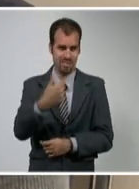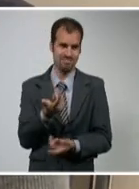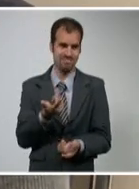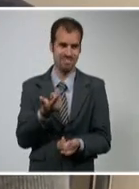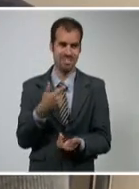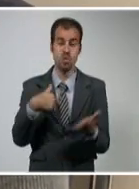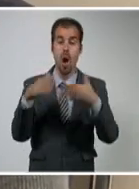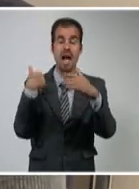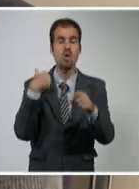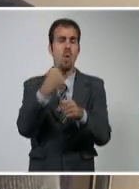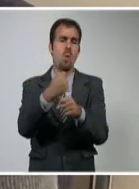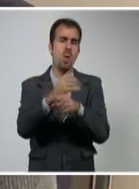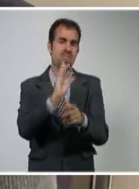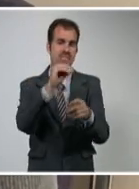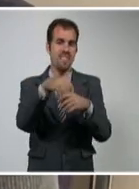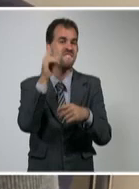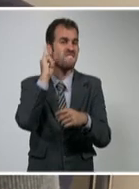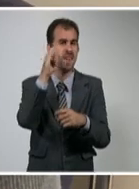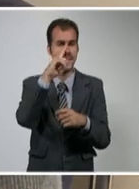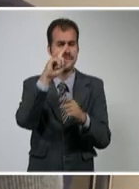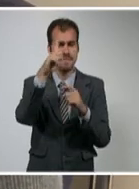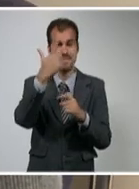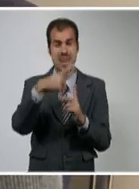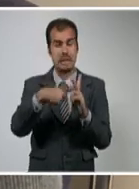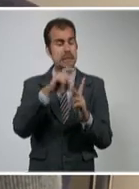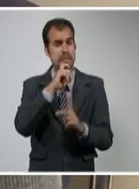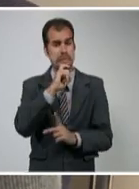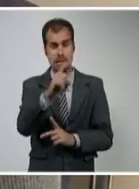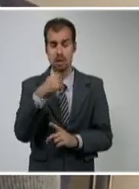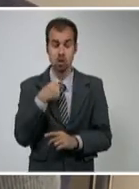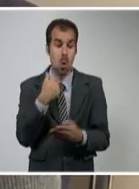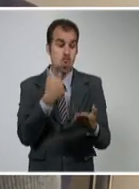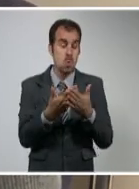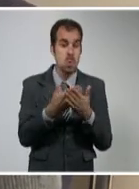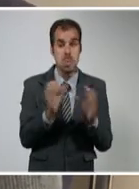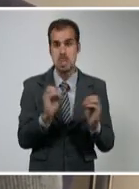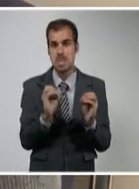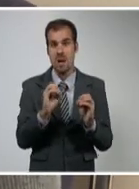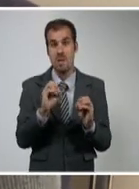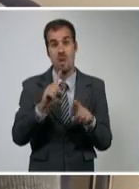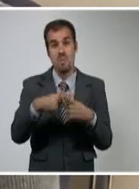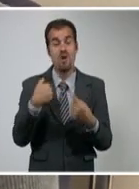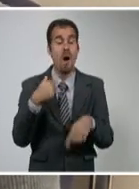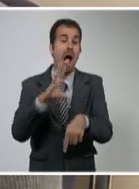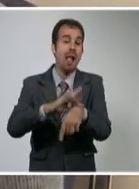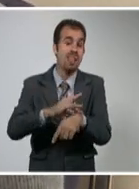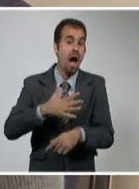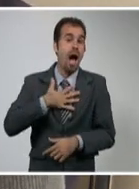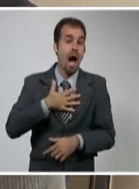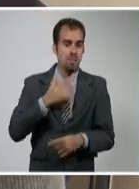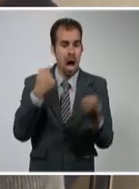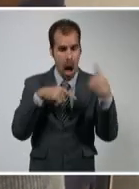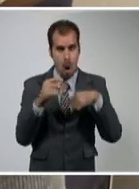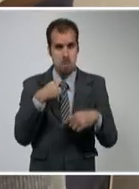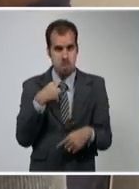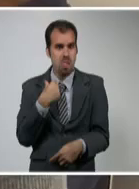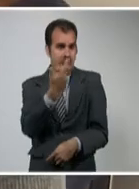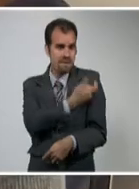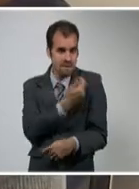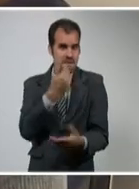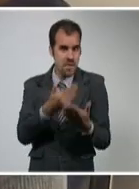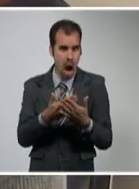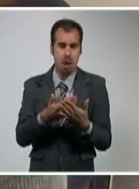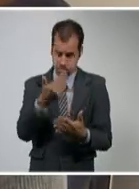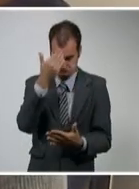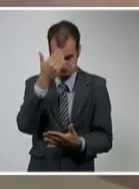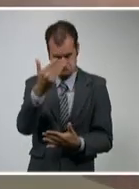pude estar en ningún ensayo por la edad que tenía y por el asma. Así que en estos momentos, si lo puedo hacer con mi edad, bienvenido sea. Muy